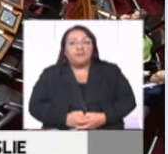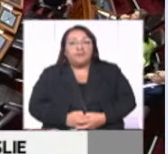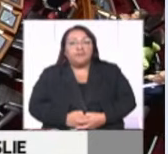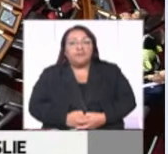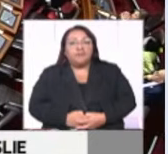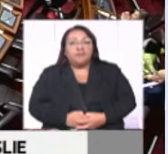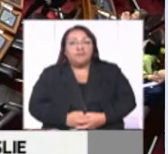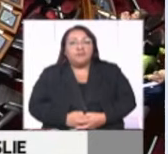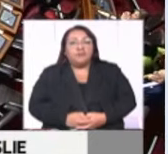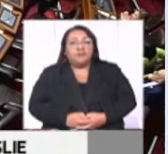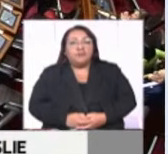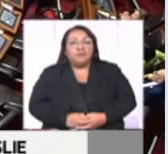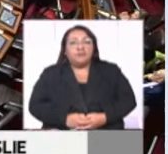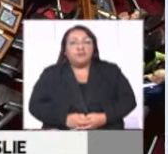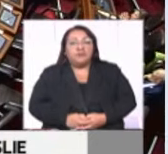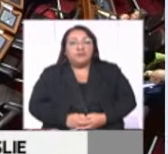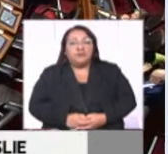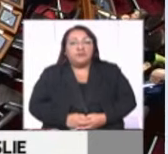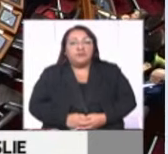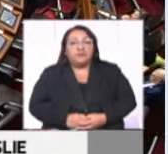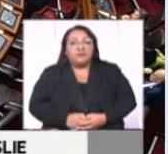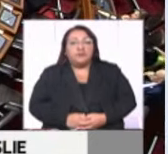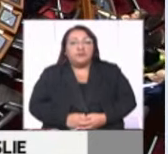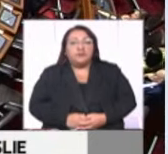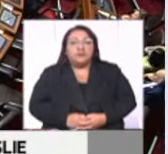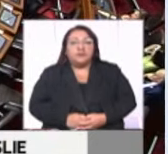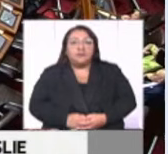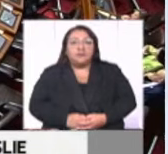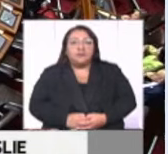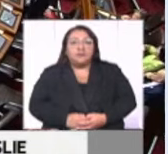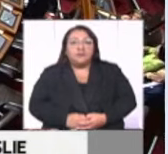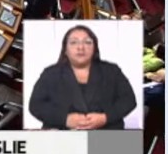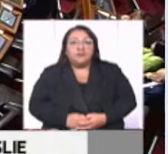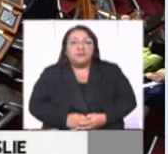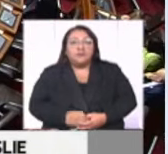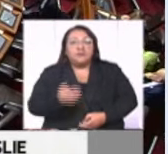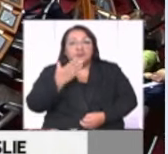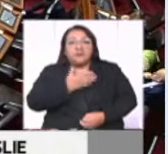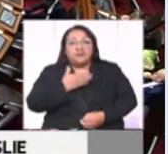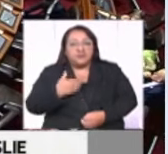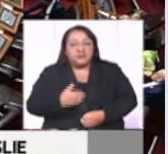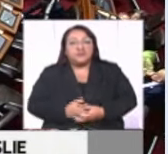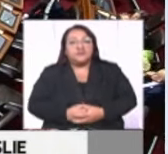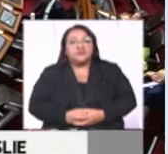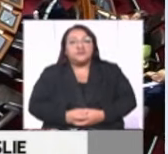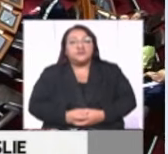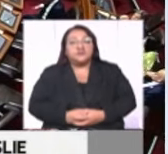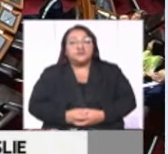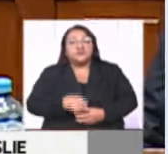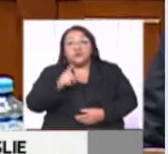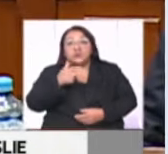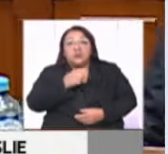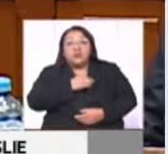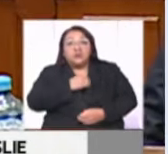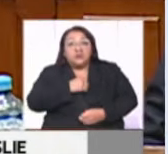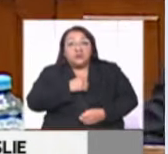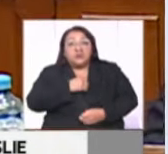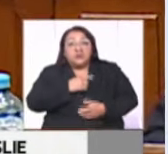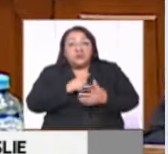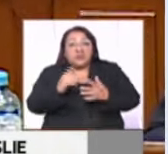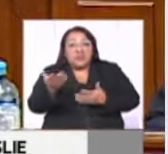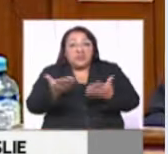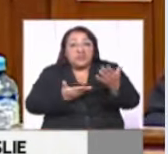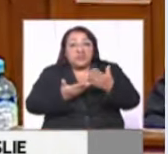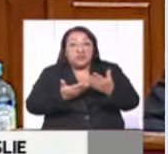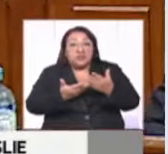Gracias, señor presidente, y también por su intermedio saludo a mis colegas congresistas. Una ministra que recibe a